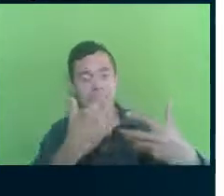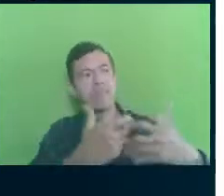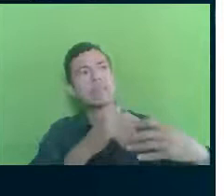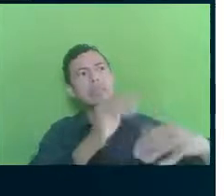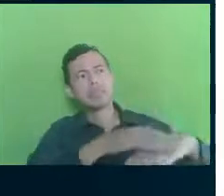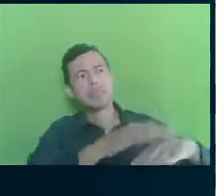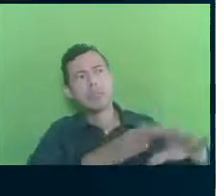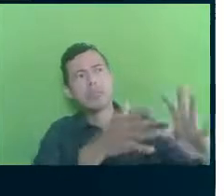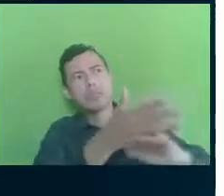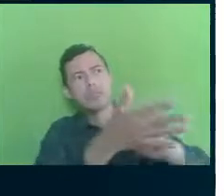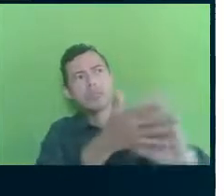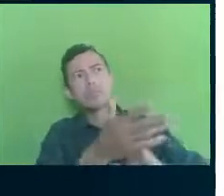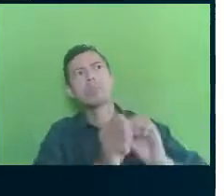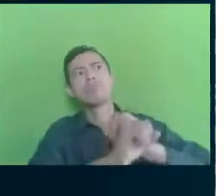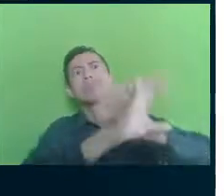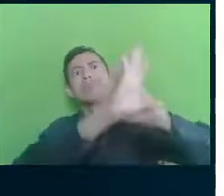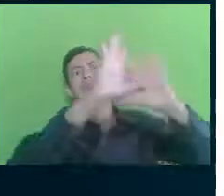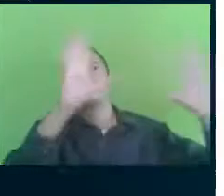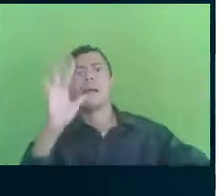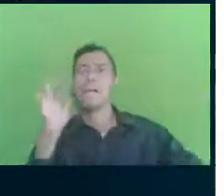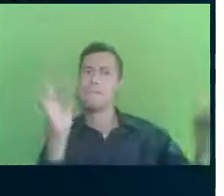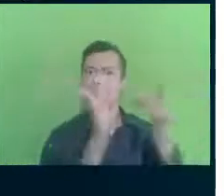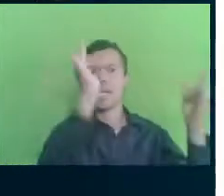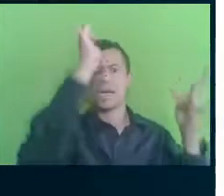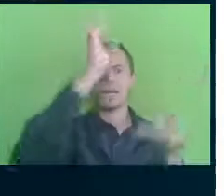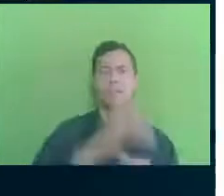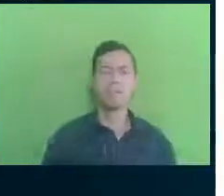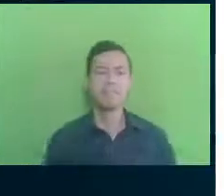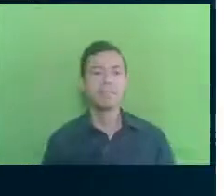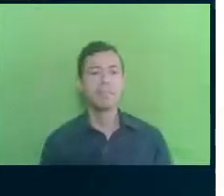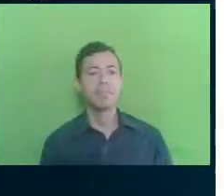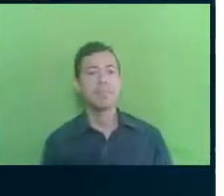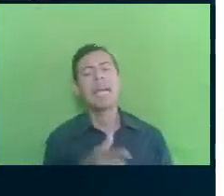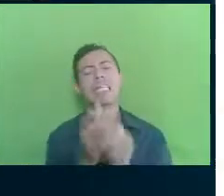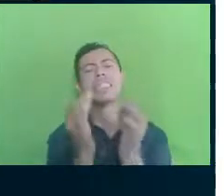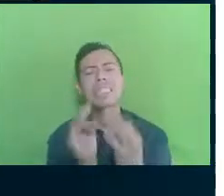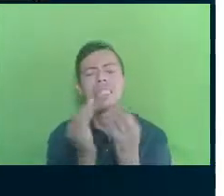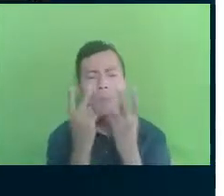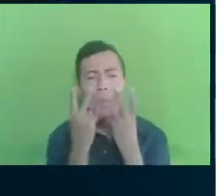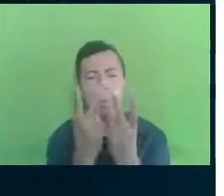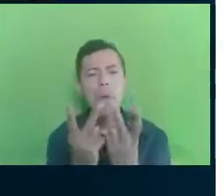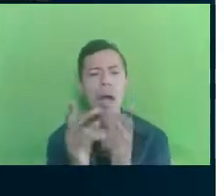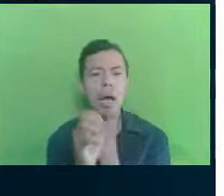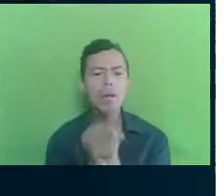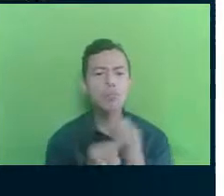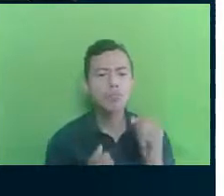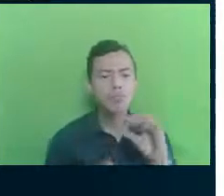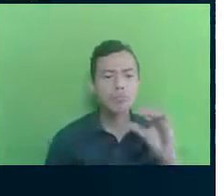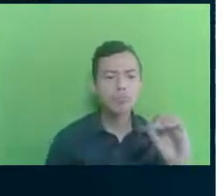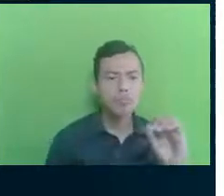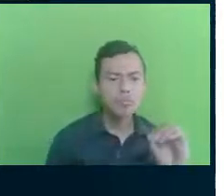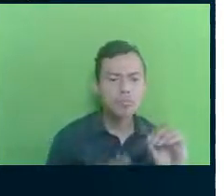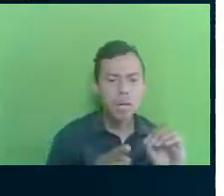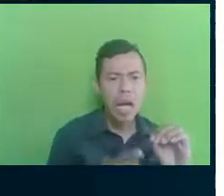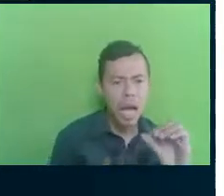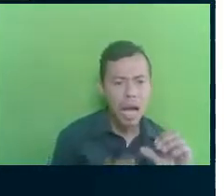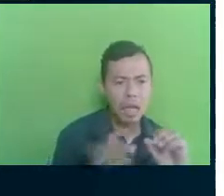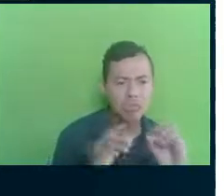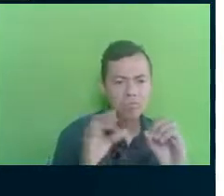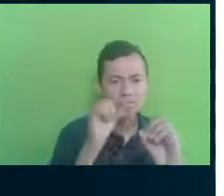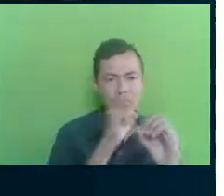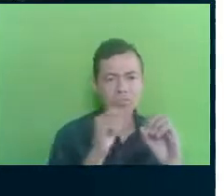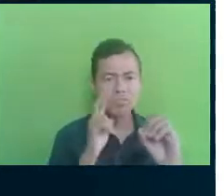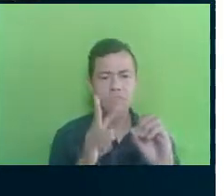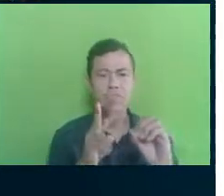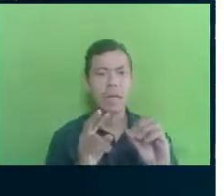y 9. Para nosotros es un ejercicio bastante sencillo, ¿no? Dibujo el 0 y pues visualmente veo el 0 y digo, es un 0. Pero para